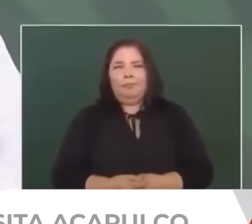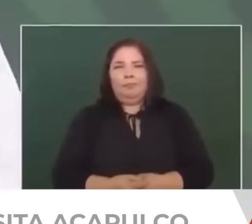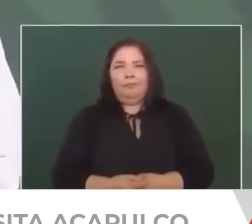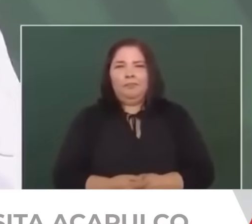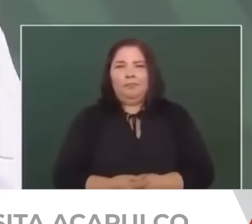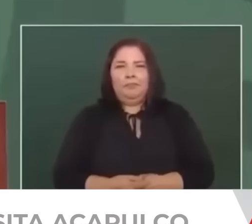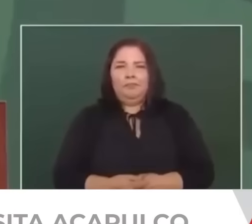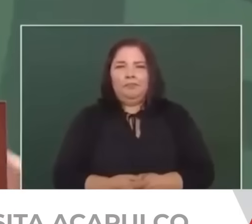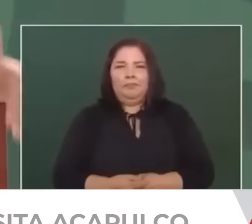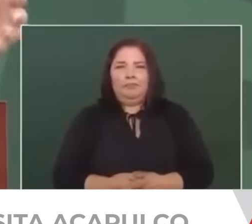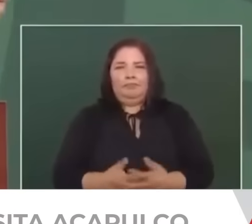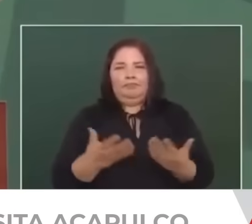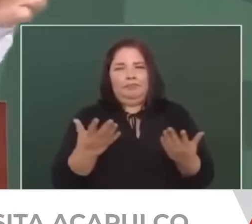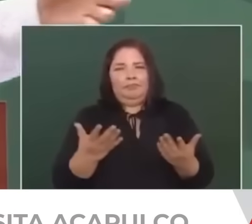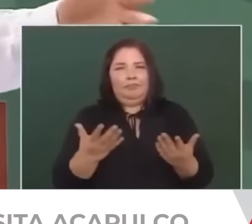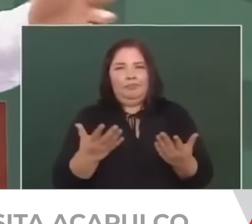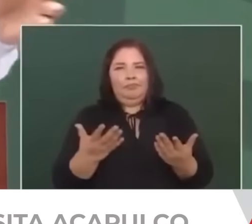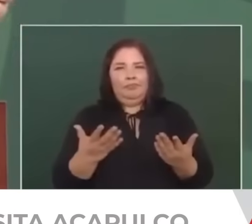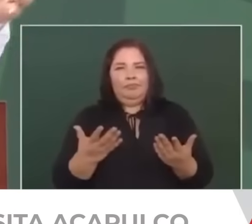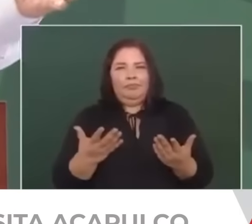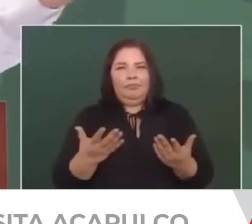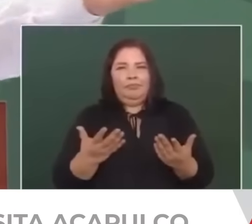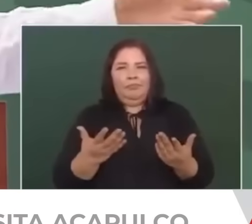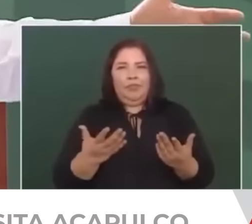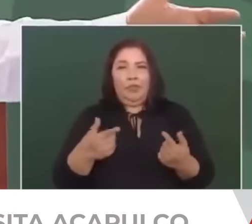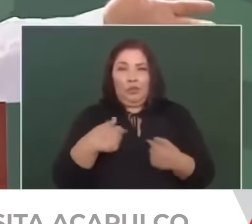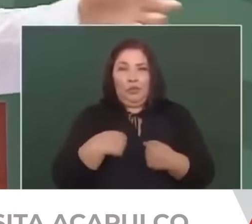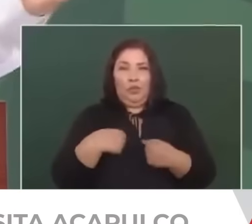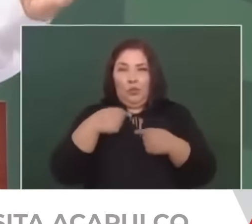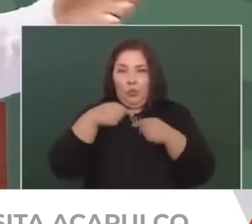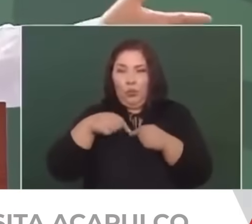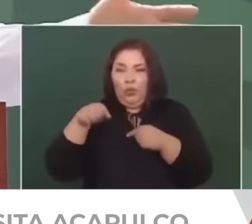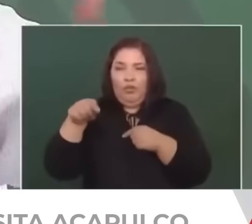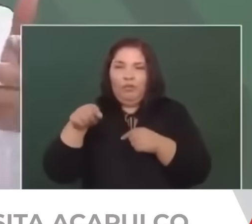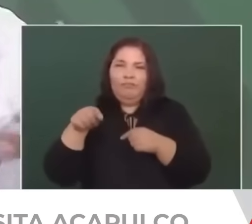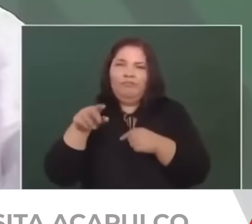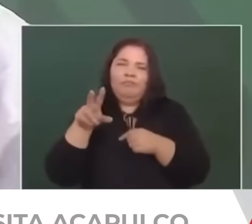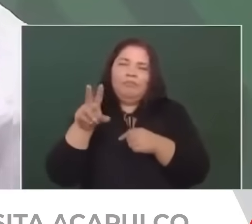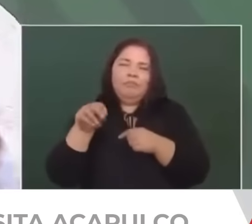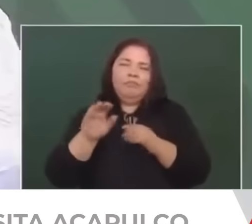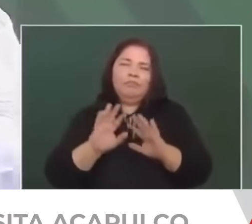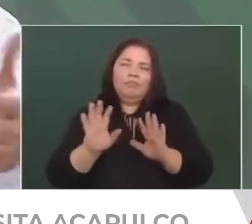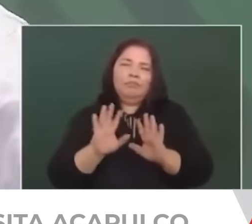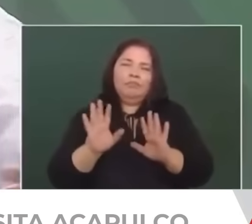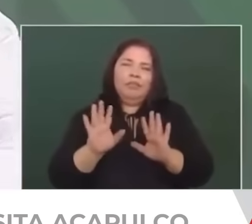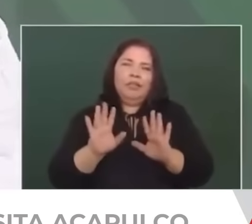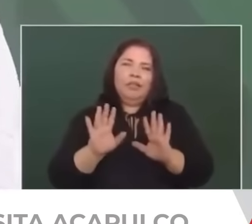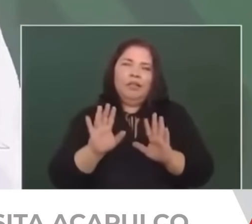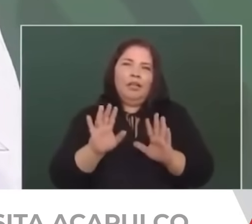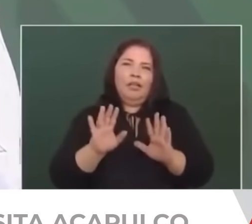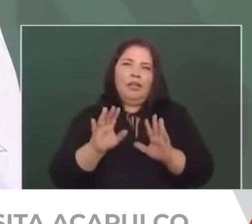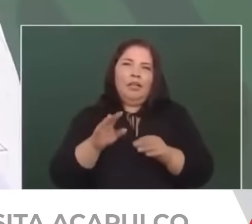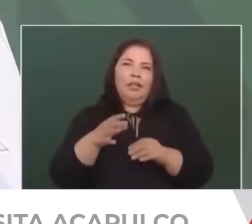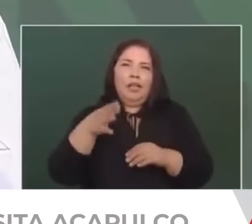televisión sio por eso y en